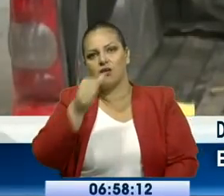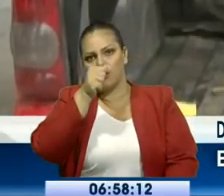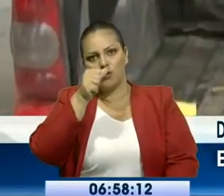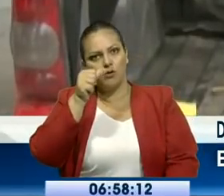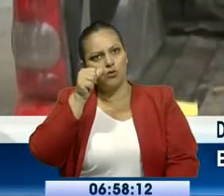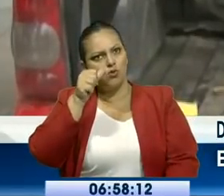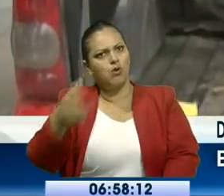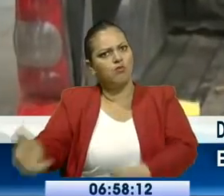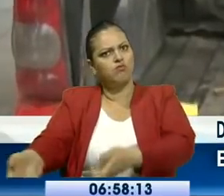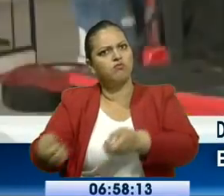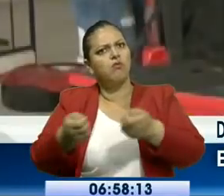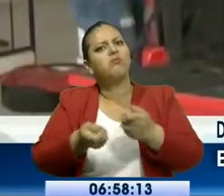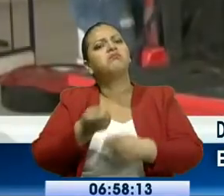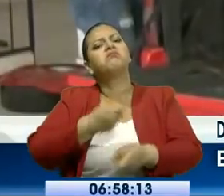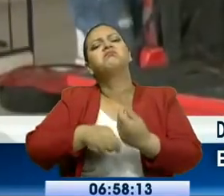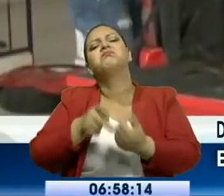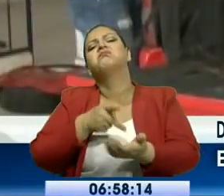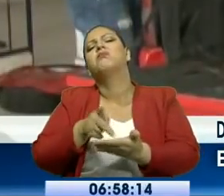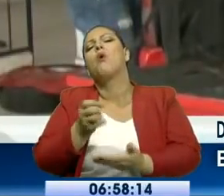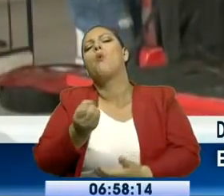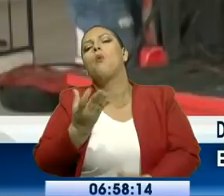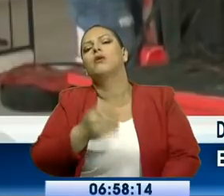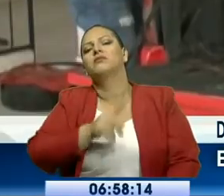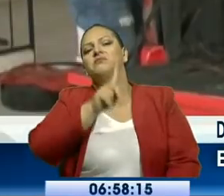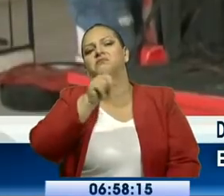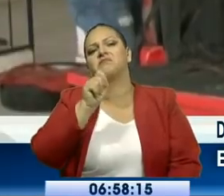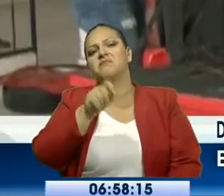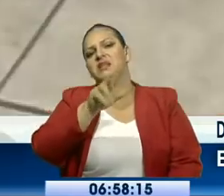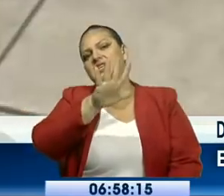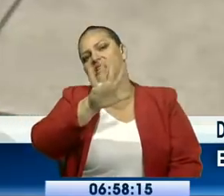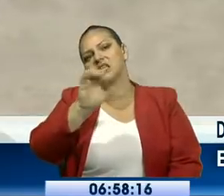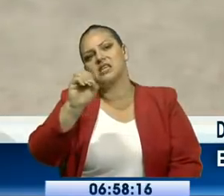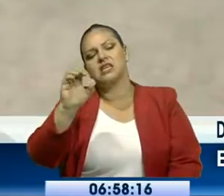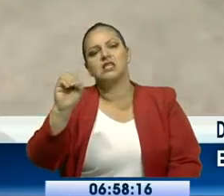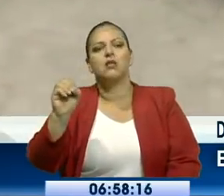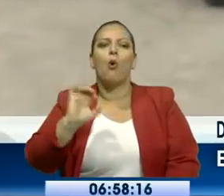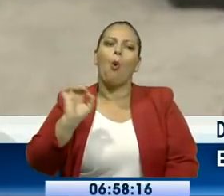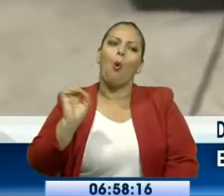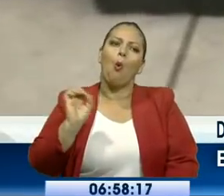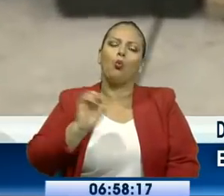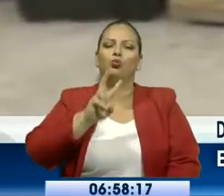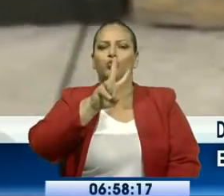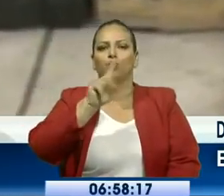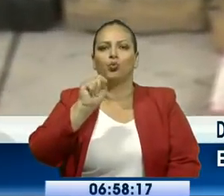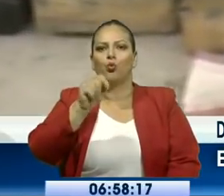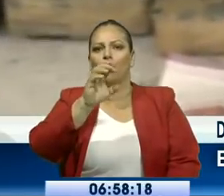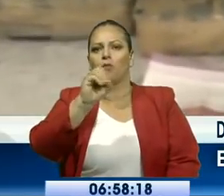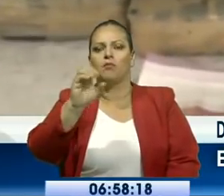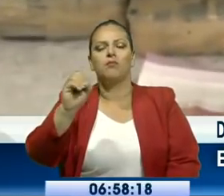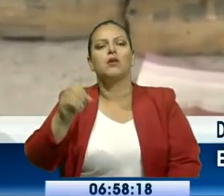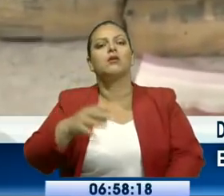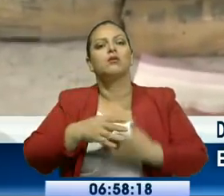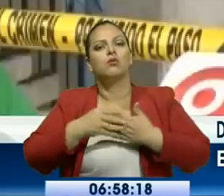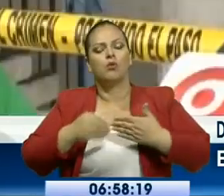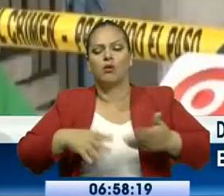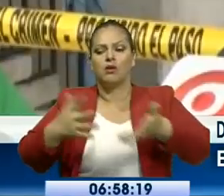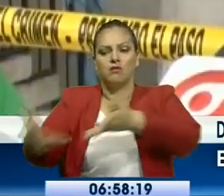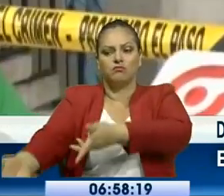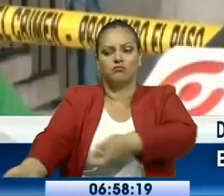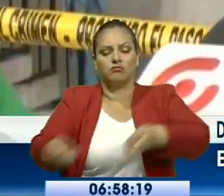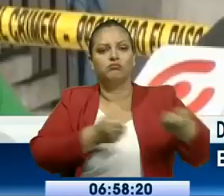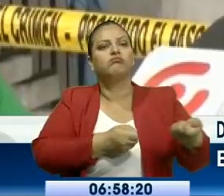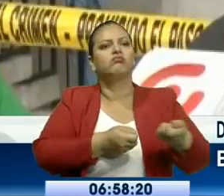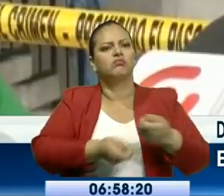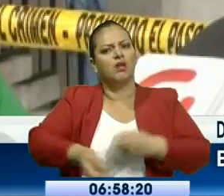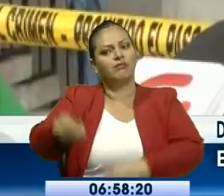detenida por ese nuevo caso, en el que la oportuna labor policial impide que la droga llegue a las calles de nuestro país y el mundo. Estamos